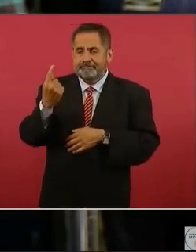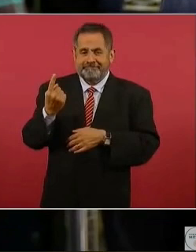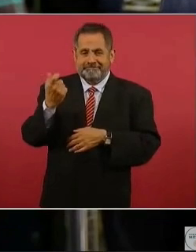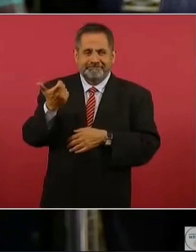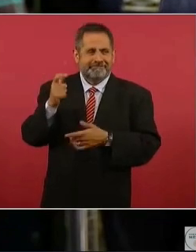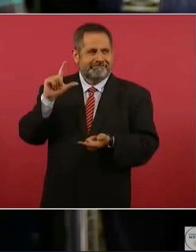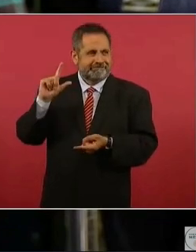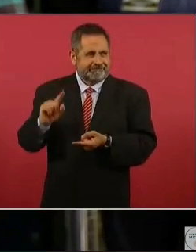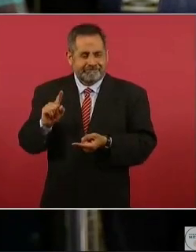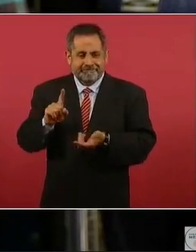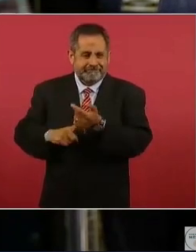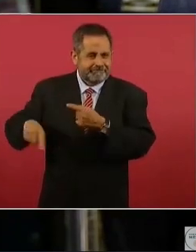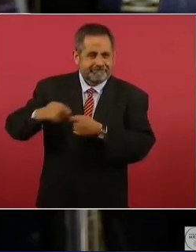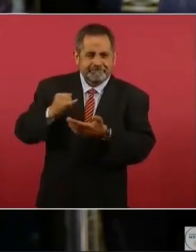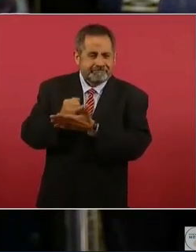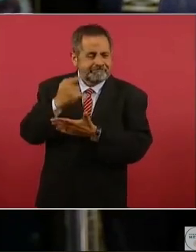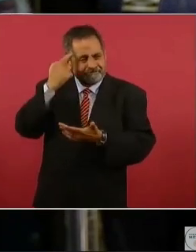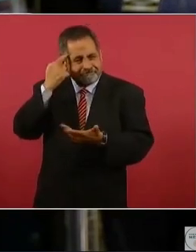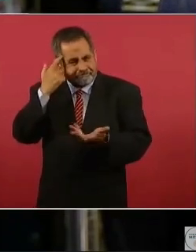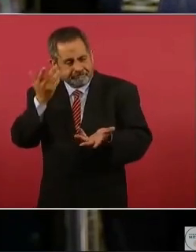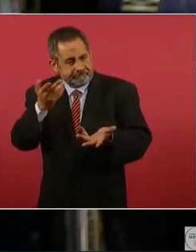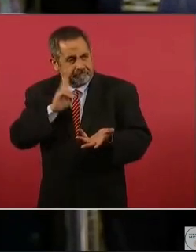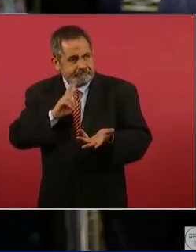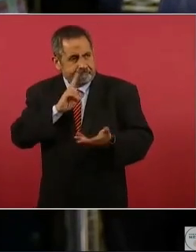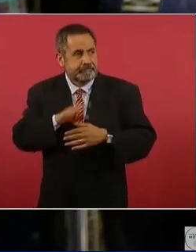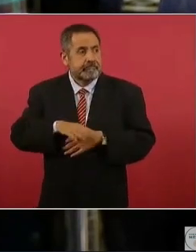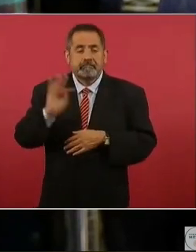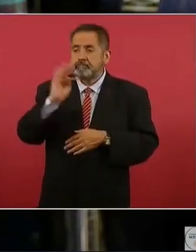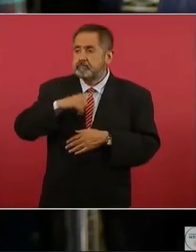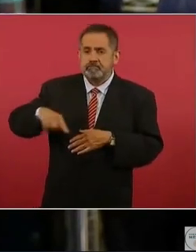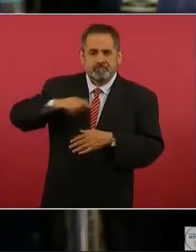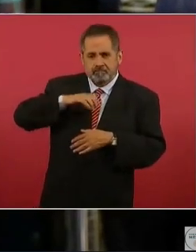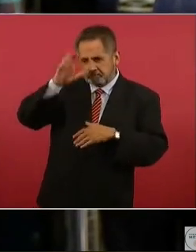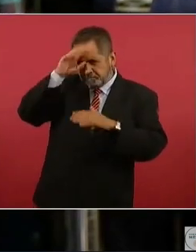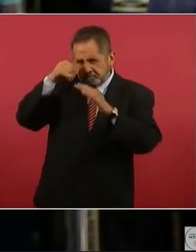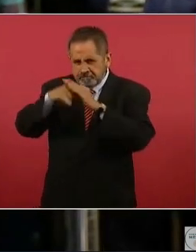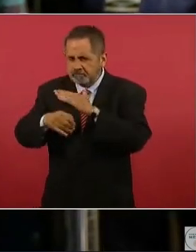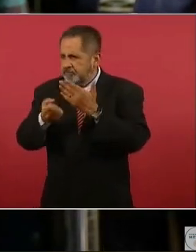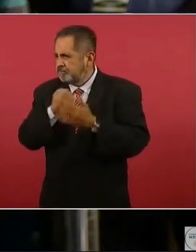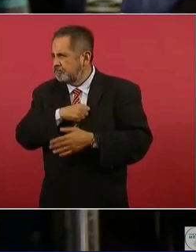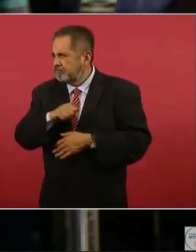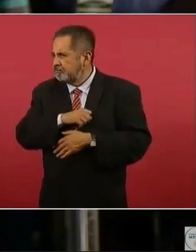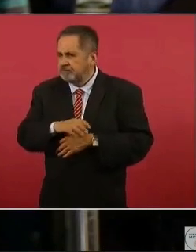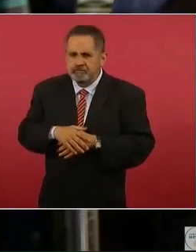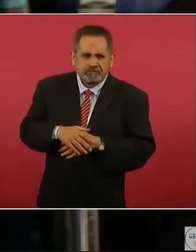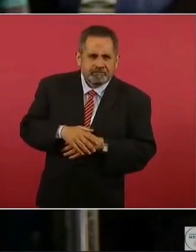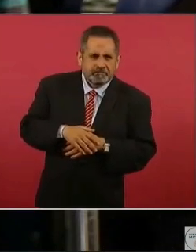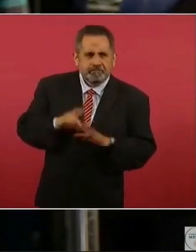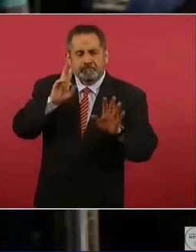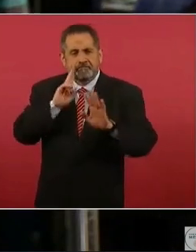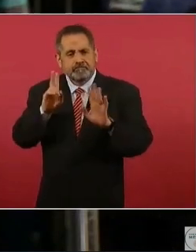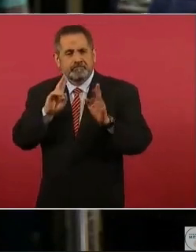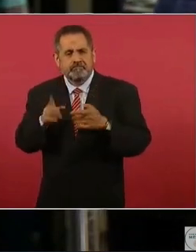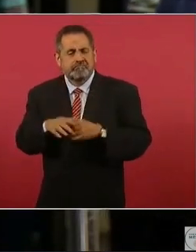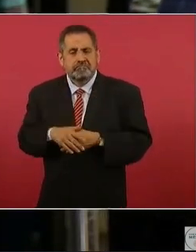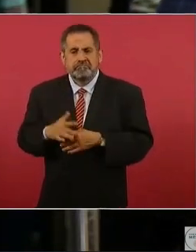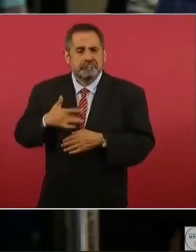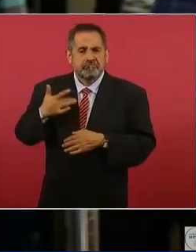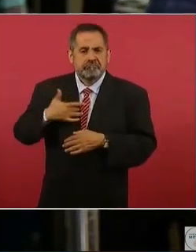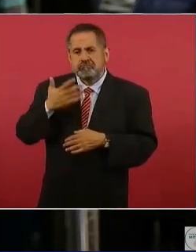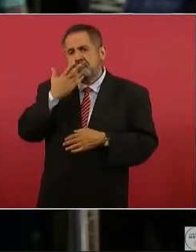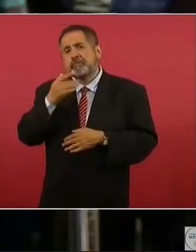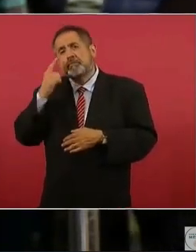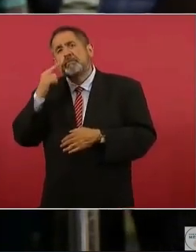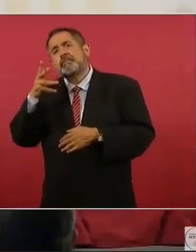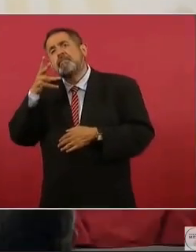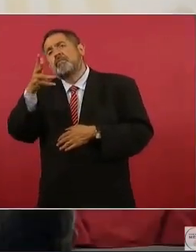esta decisión, y saber si más allá de las razones científicas y de salud se puede decir que no se percibe en el